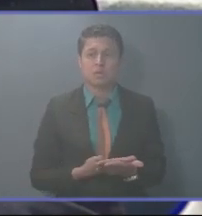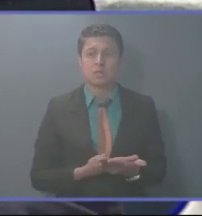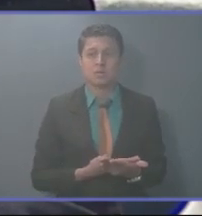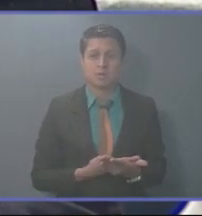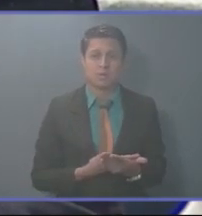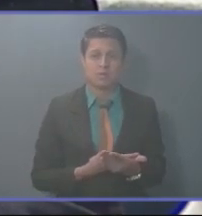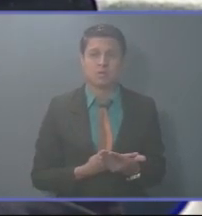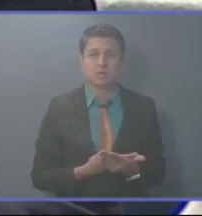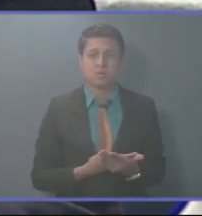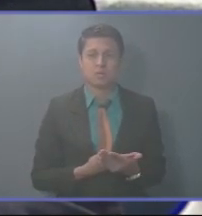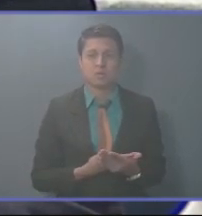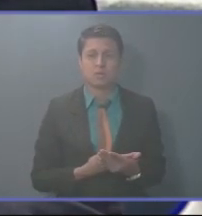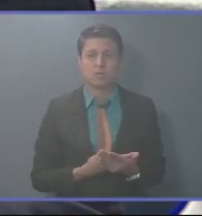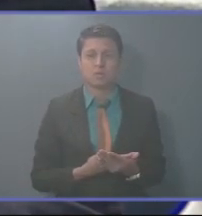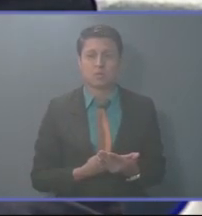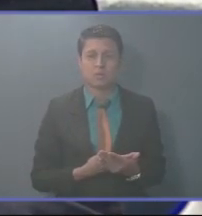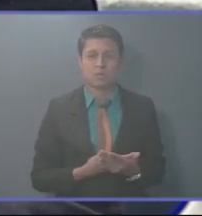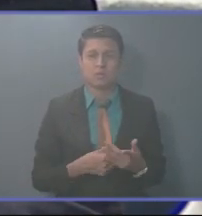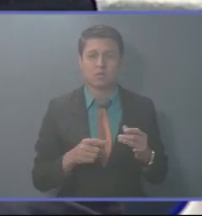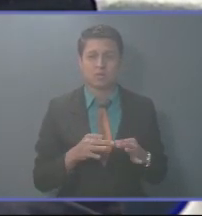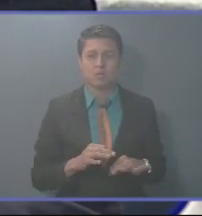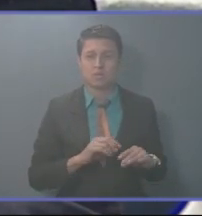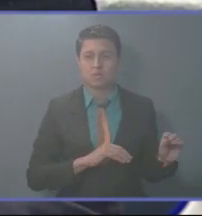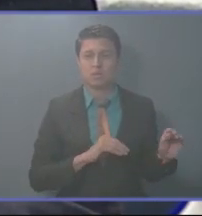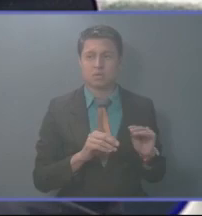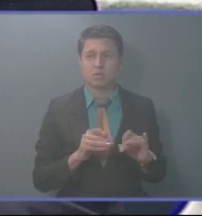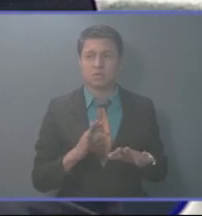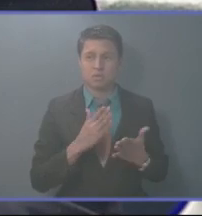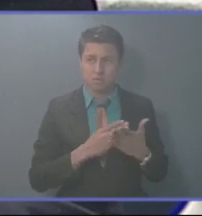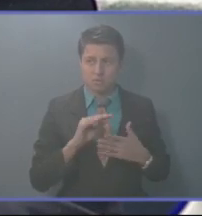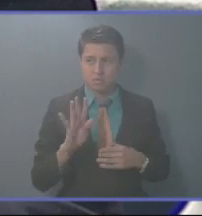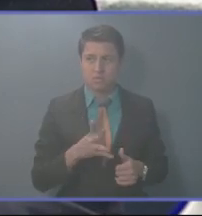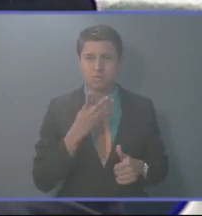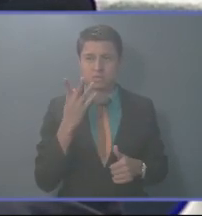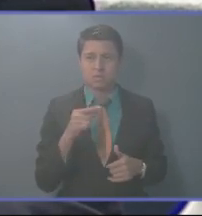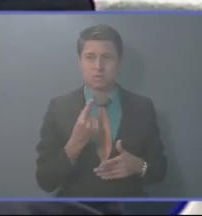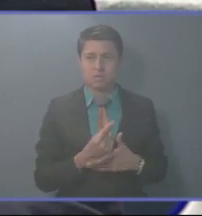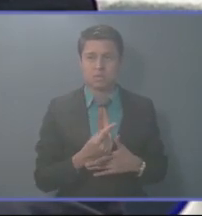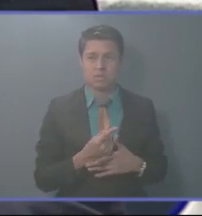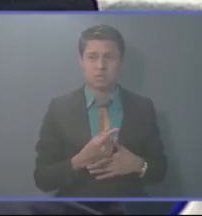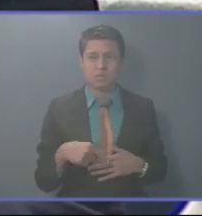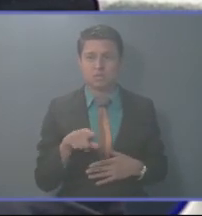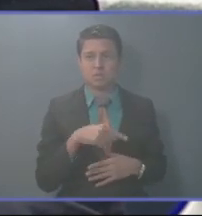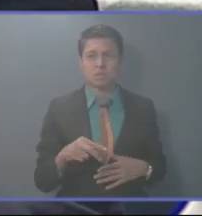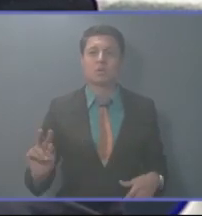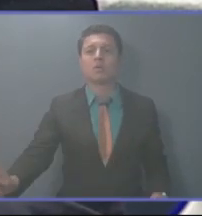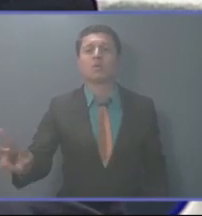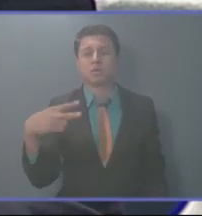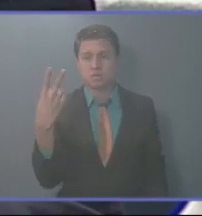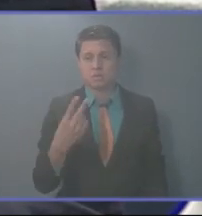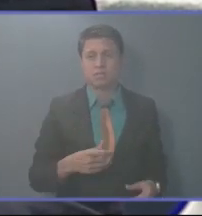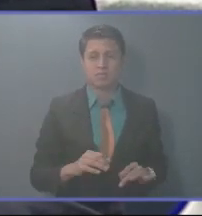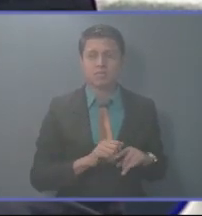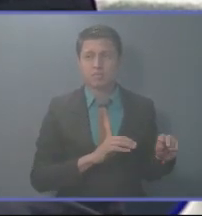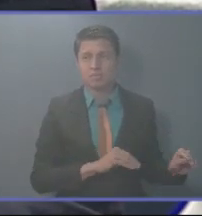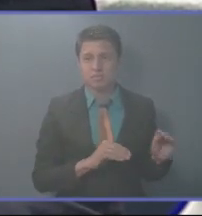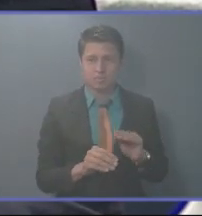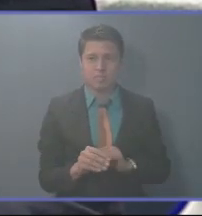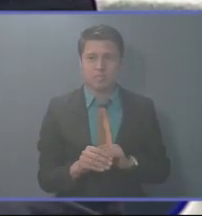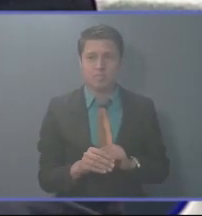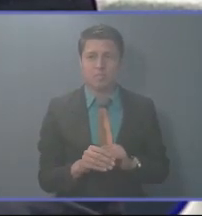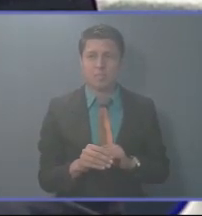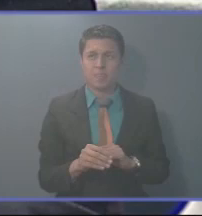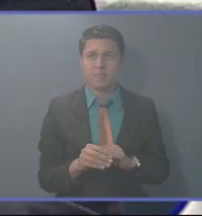crimen de guerra. También comprenderá a la familia inmediata hasta el 4º grado de consanguinidad y el 2º de afinidad, al conviviente